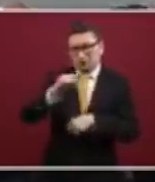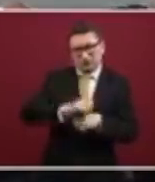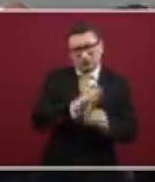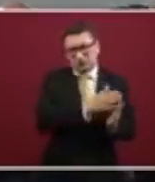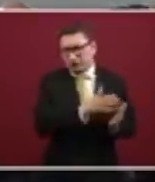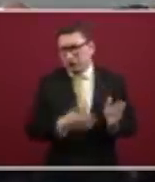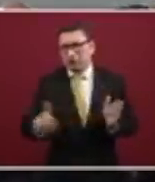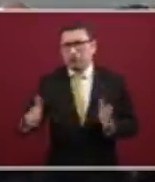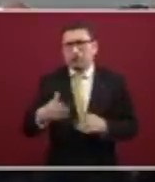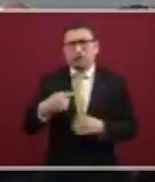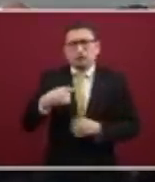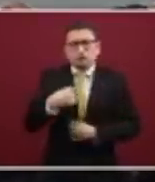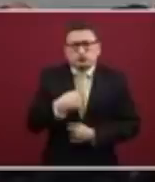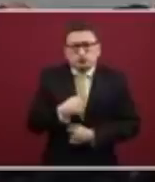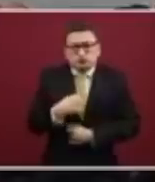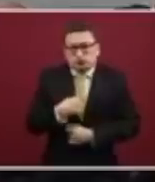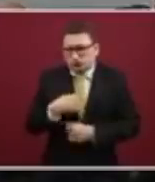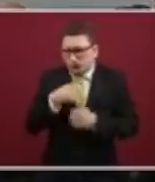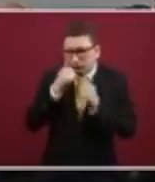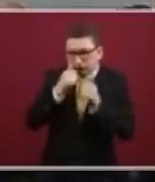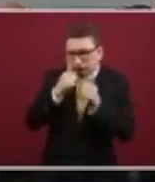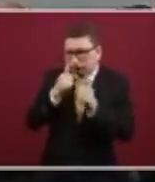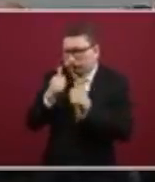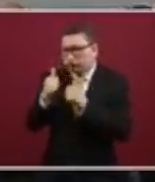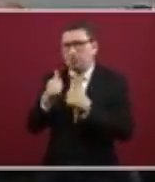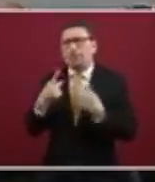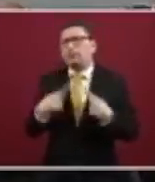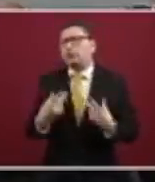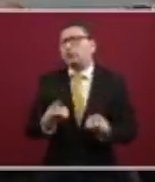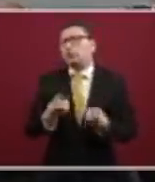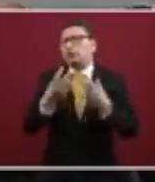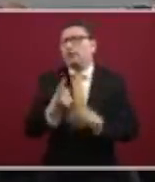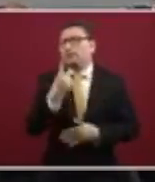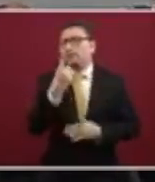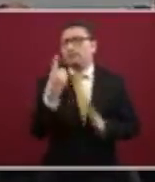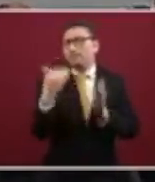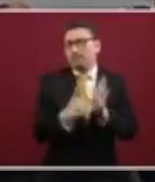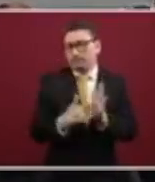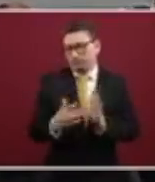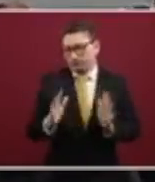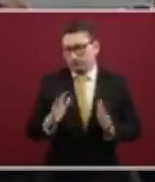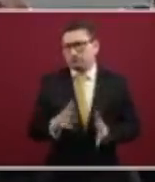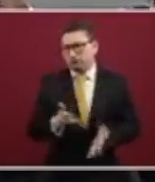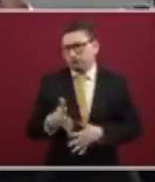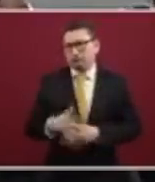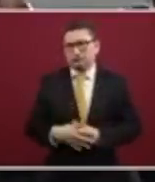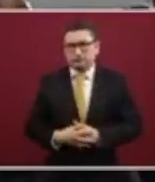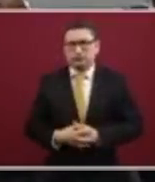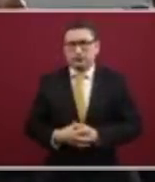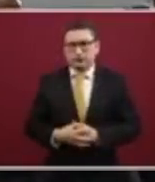escucho como a 1,000 personas.